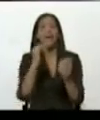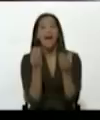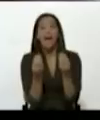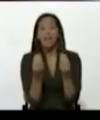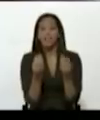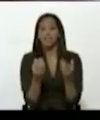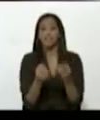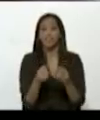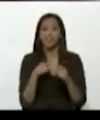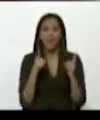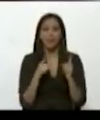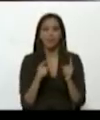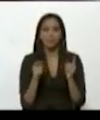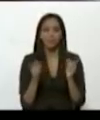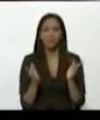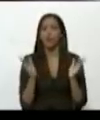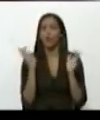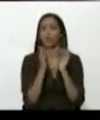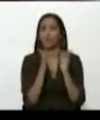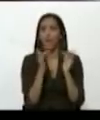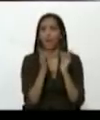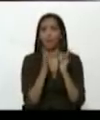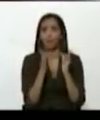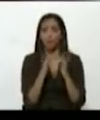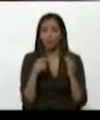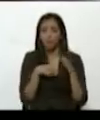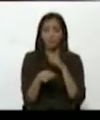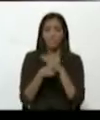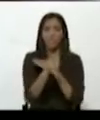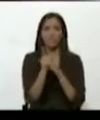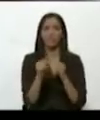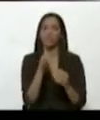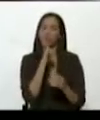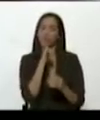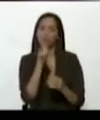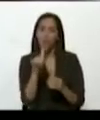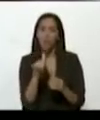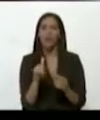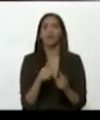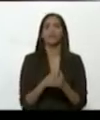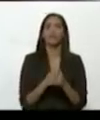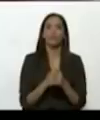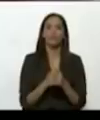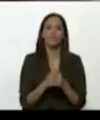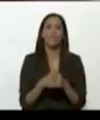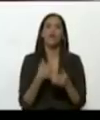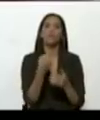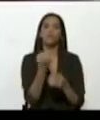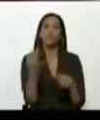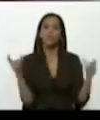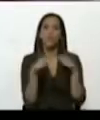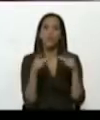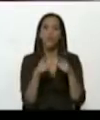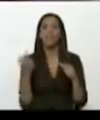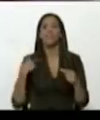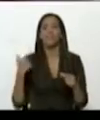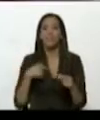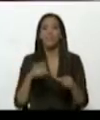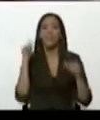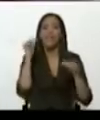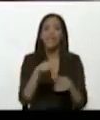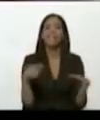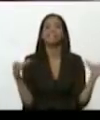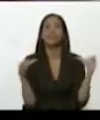dieron un contacto con un oficial. Bueno, se les infiltró y dio una información de las múltiples reuniones que pudo haber tenido ese